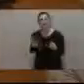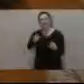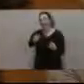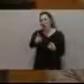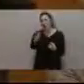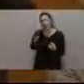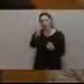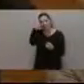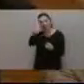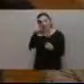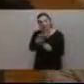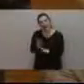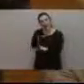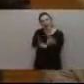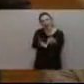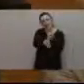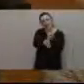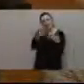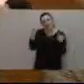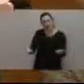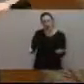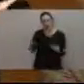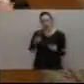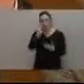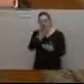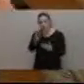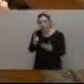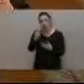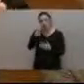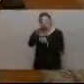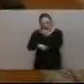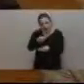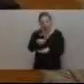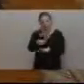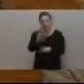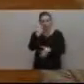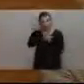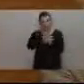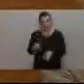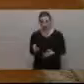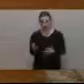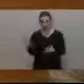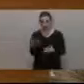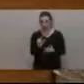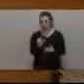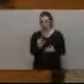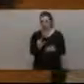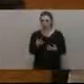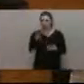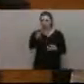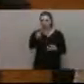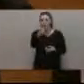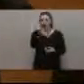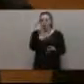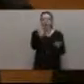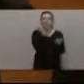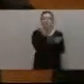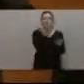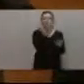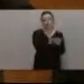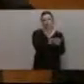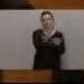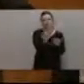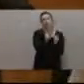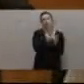de anticiparse a ellas, adquirir compromisos, materializarlos en hechos reales y, sobre todo, le demandamos